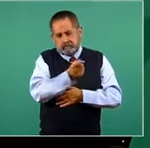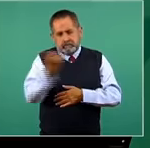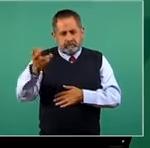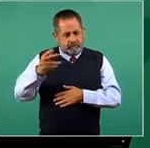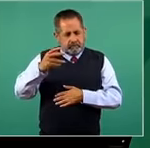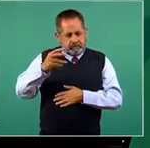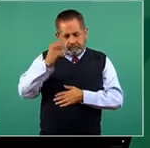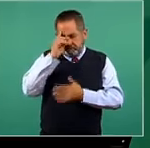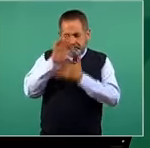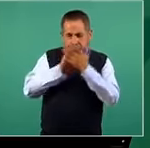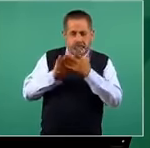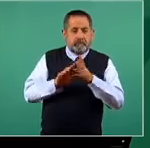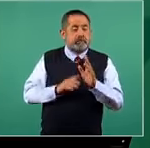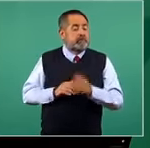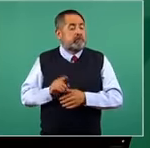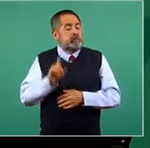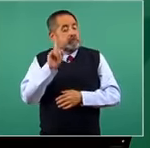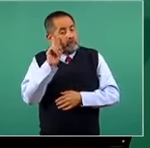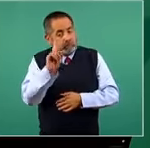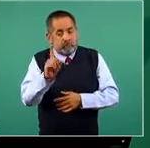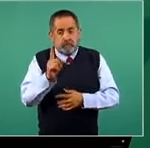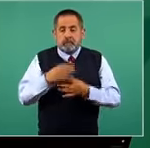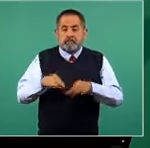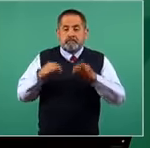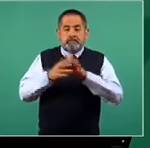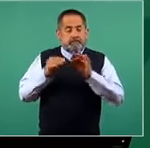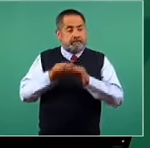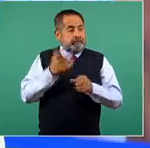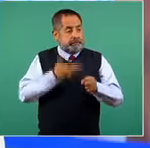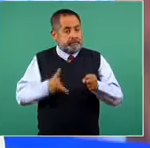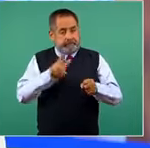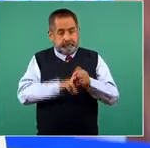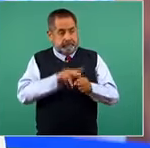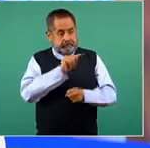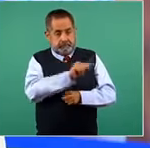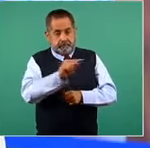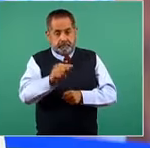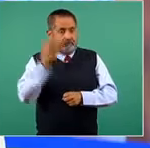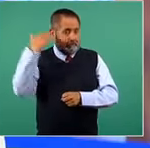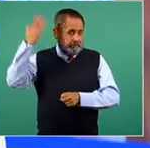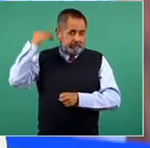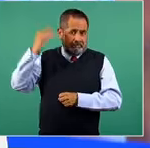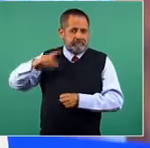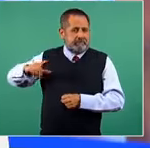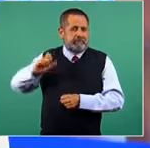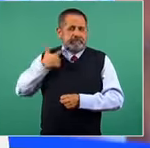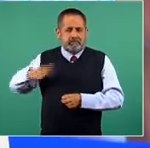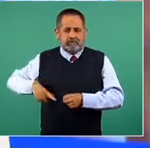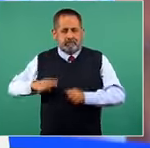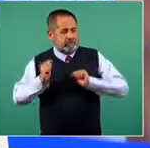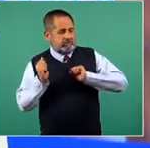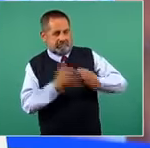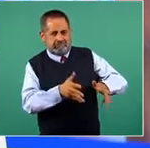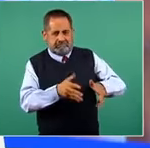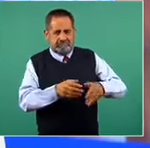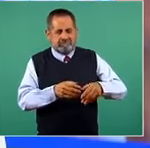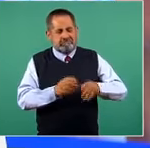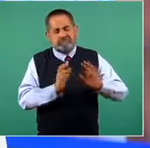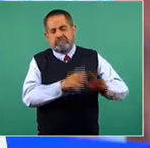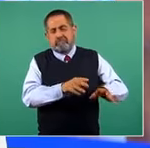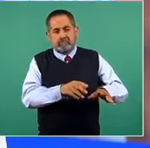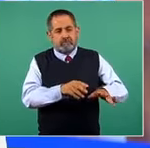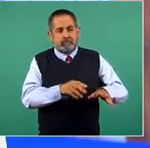claro. Una parte muy importante de estos hospitales que quedaron abandonados, quedaron además como una deuda